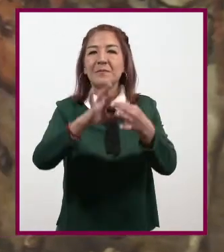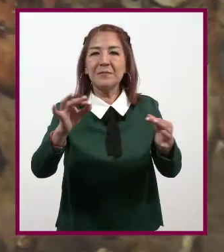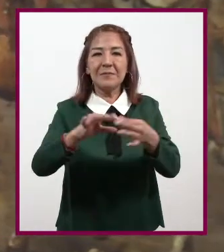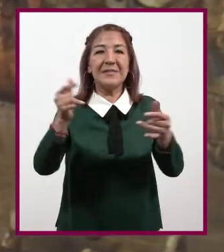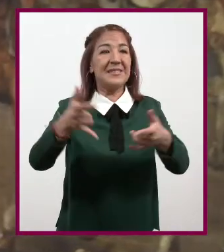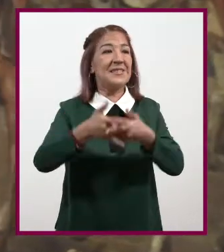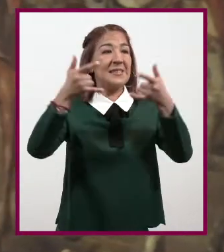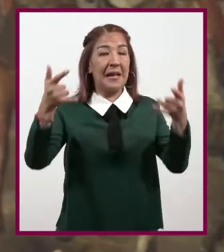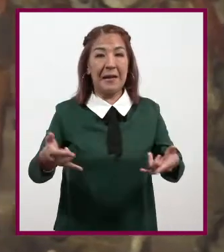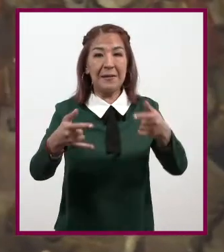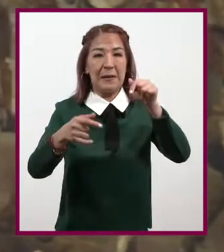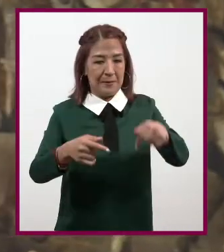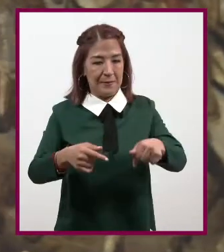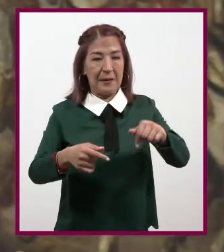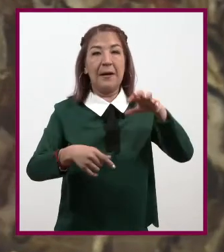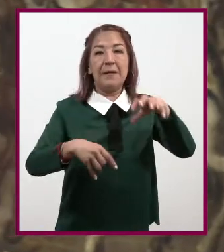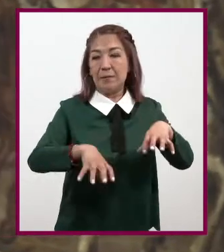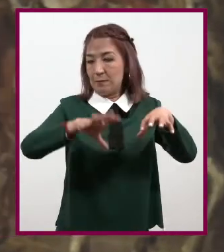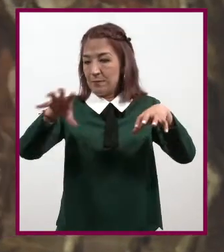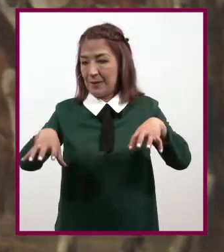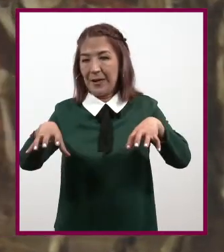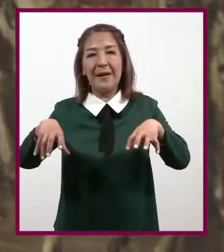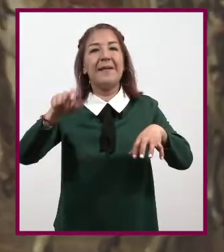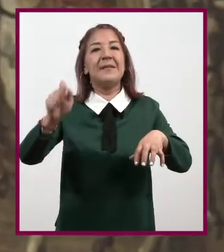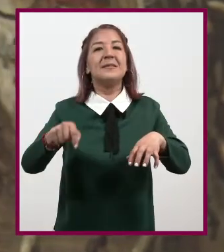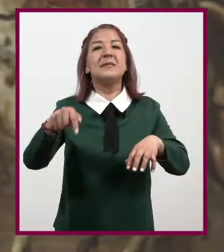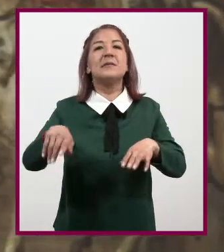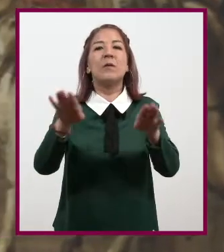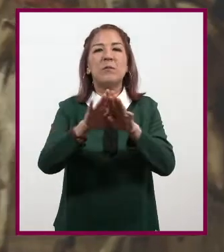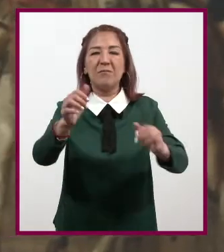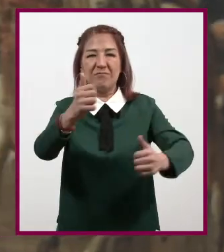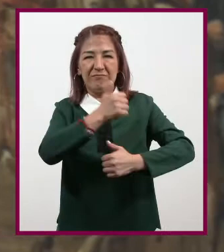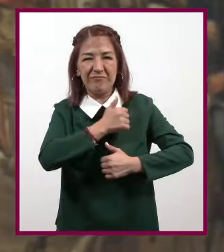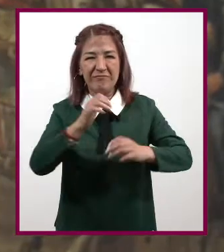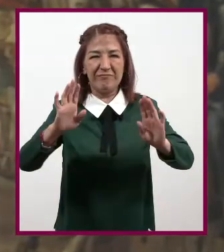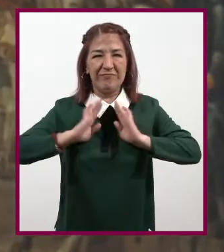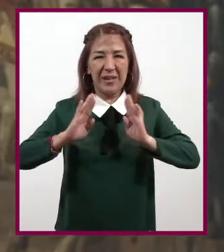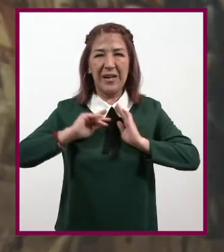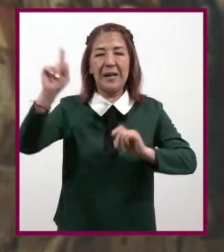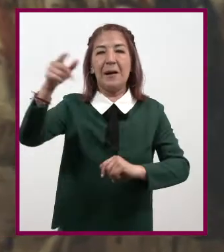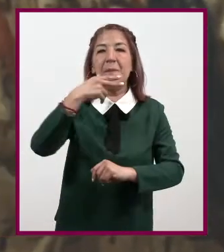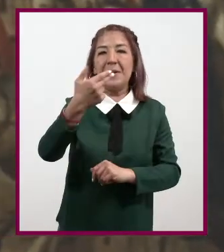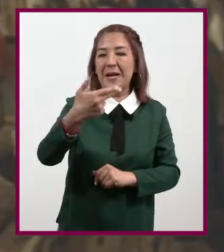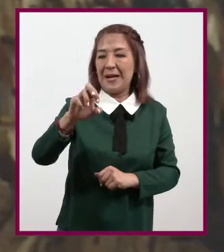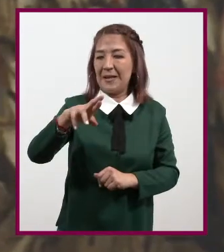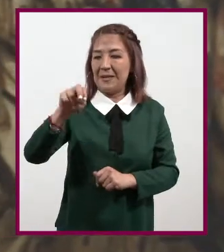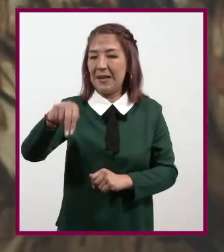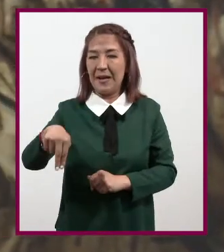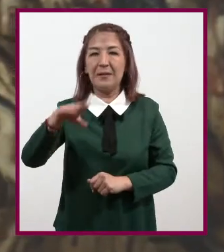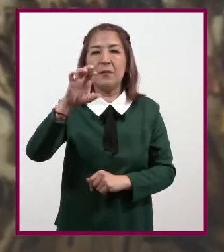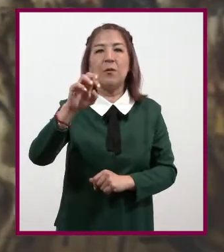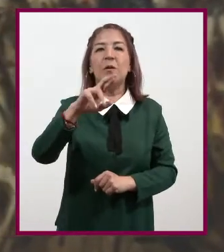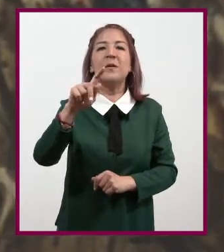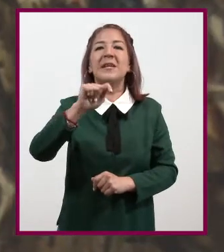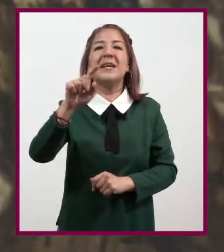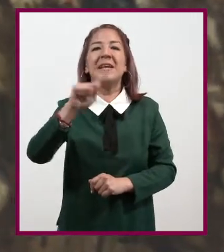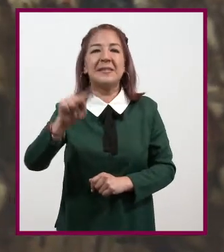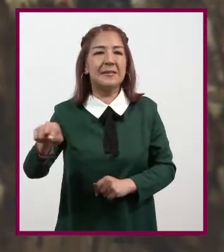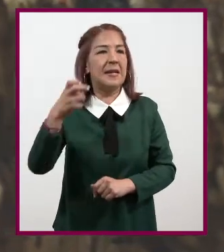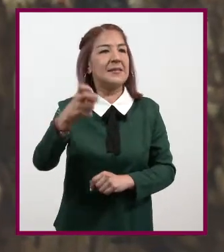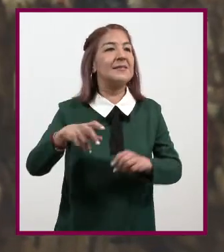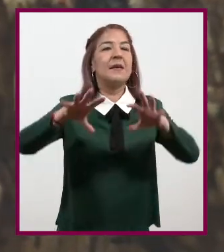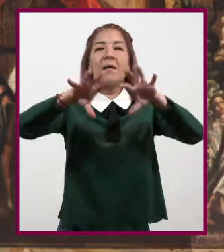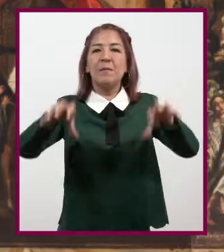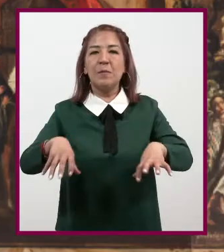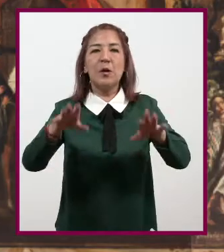hueste, y por otro lado los ejércitos de Hernando Cortés. Hay dos